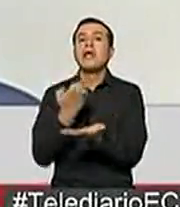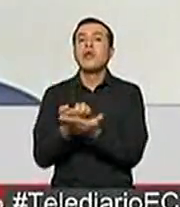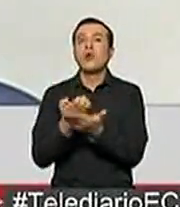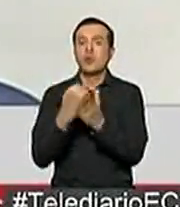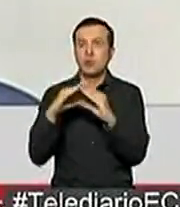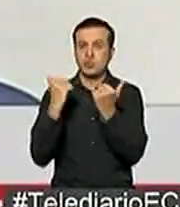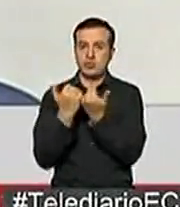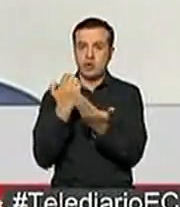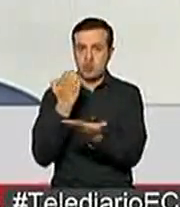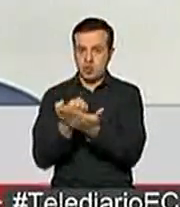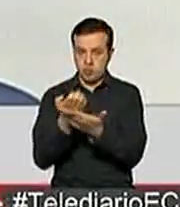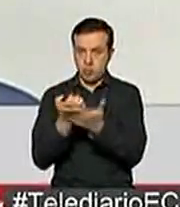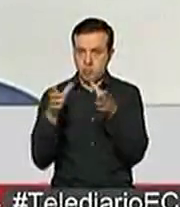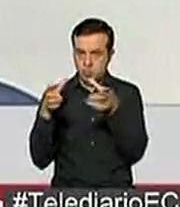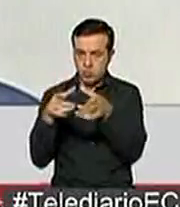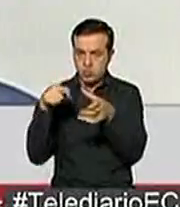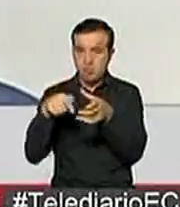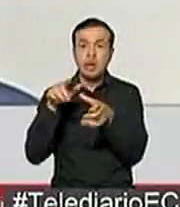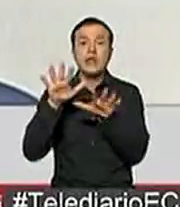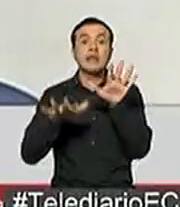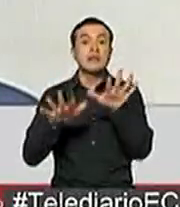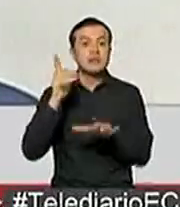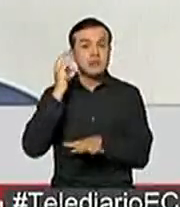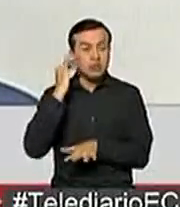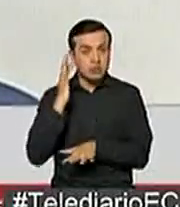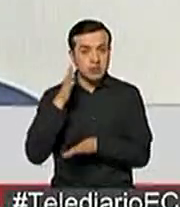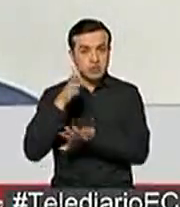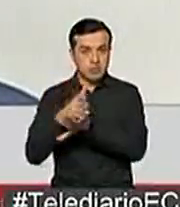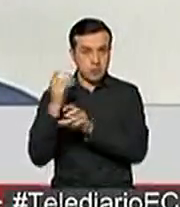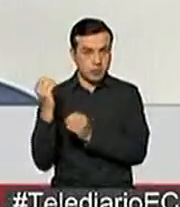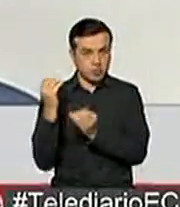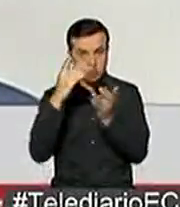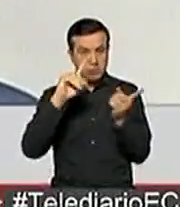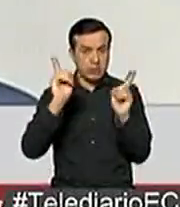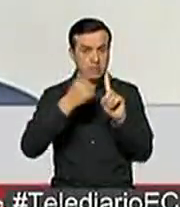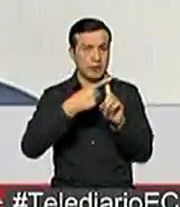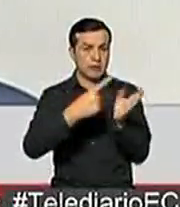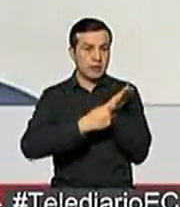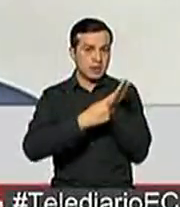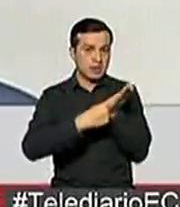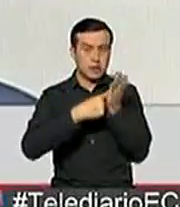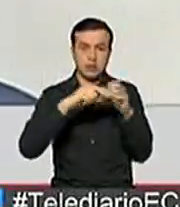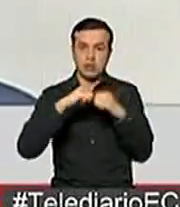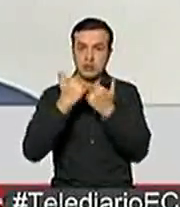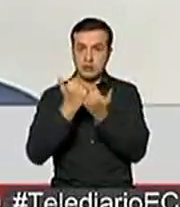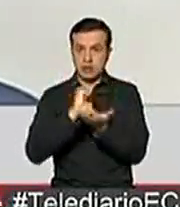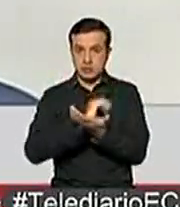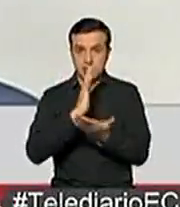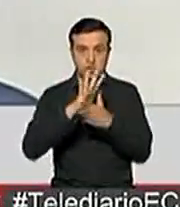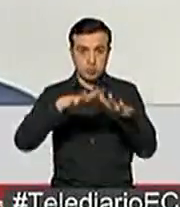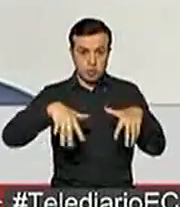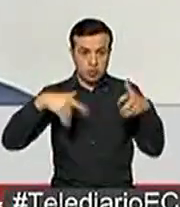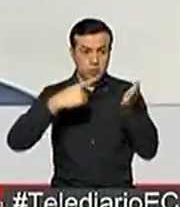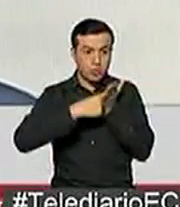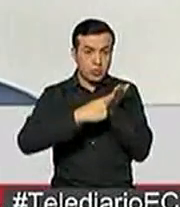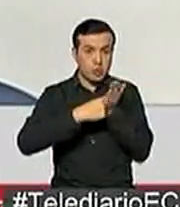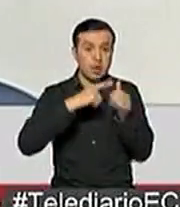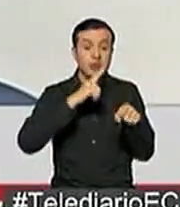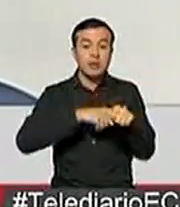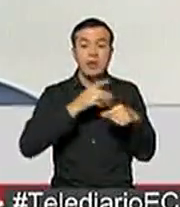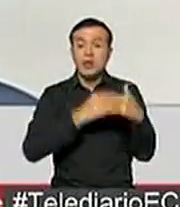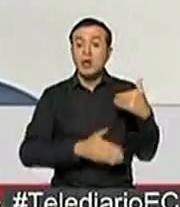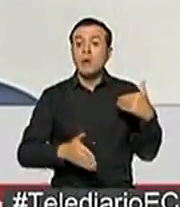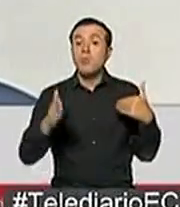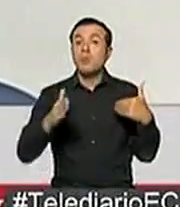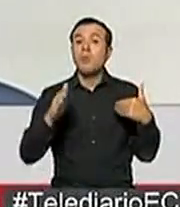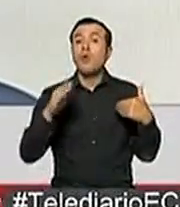la misma que tendría 15 días para emitir un informe para primer debate en el pleno legislativo pues máximo tendría a la asamblea